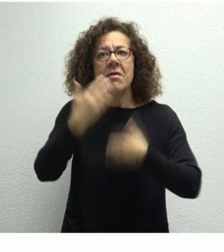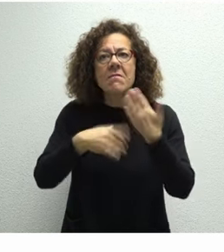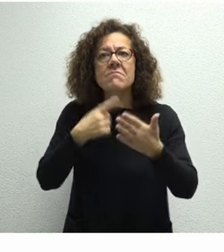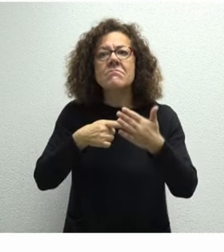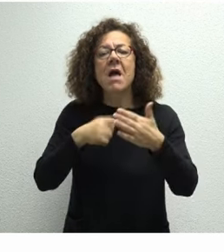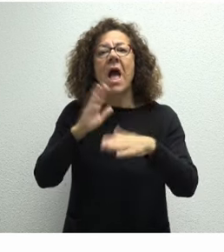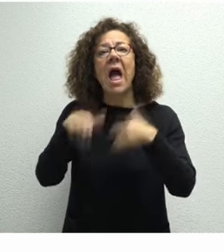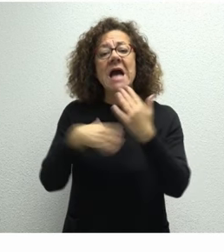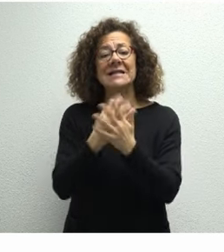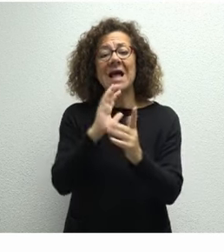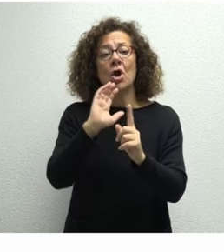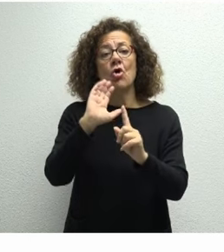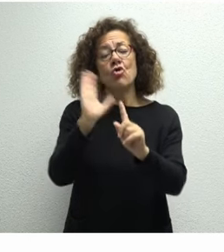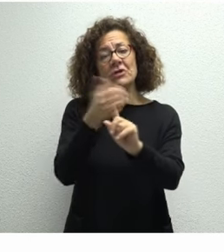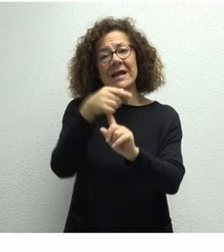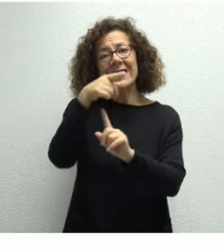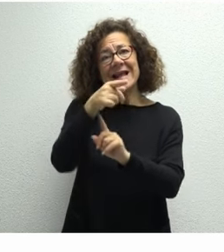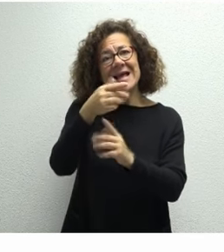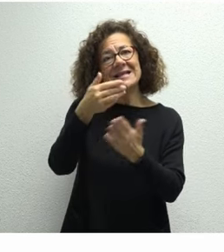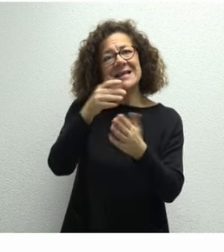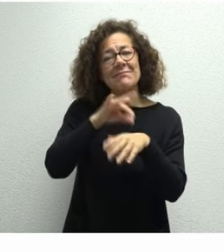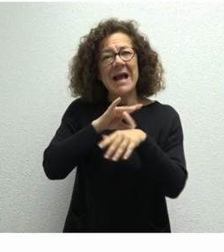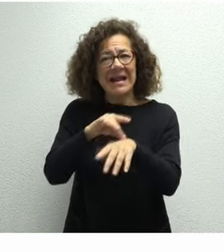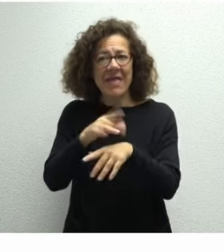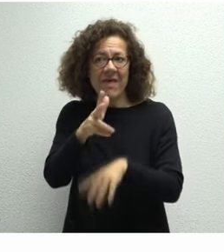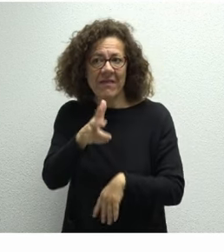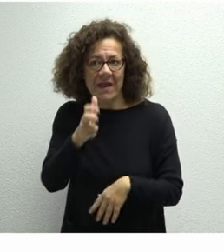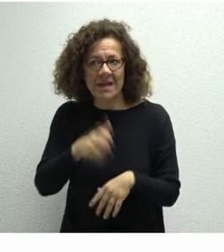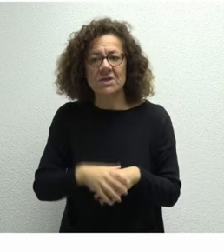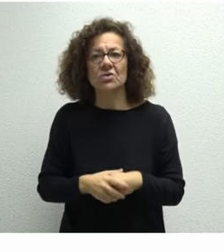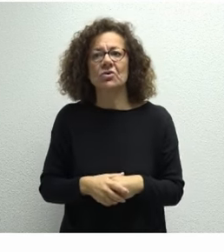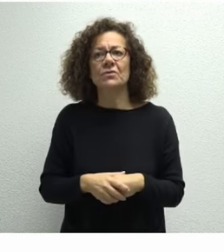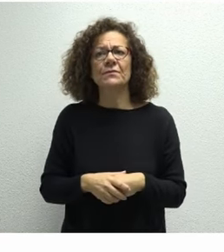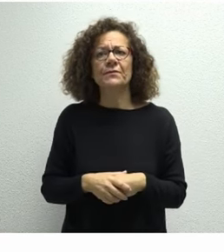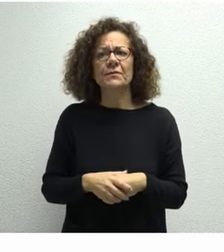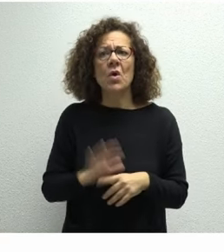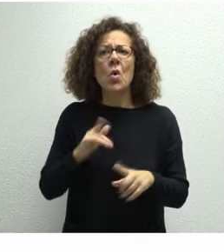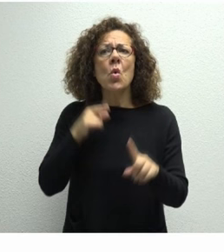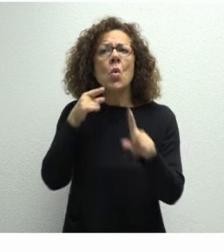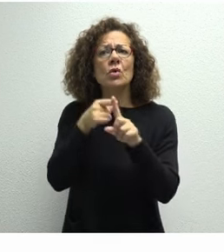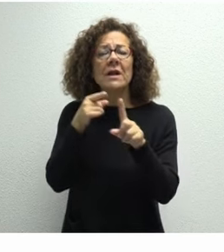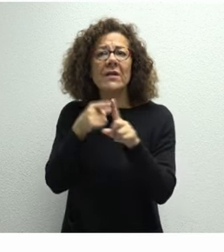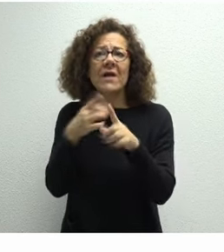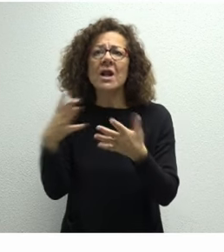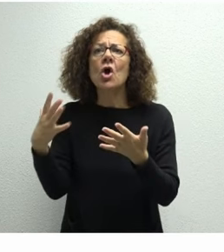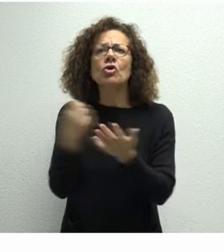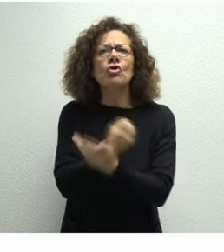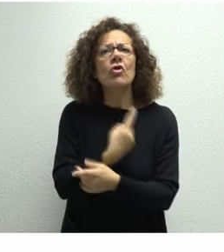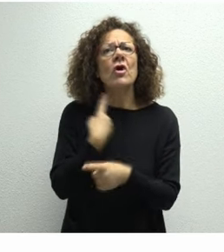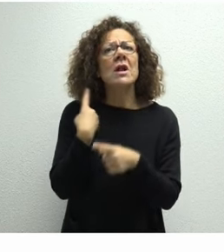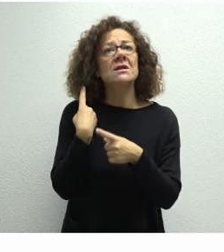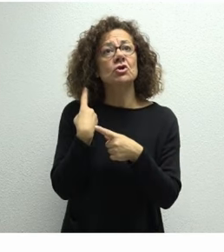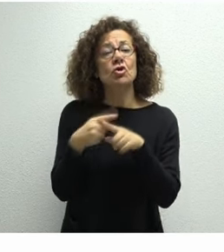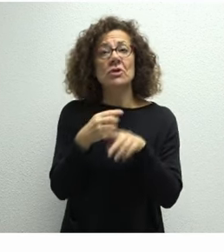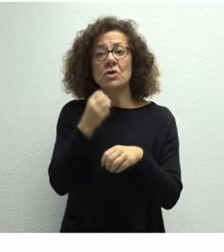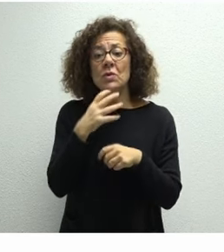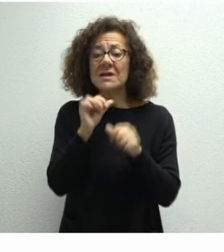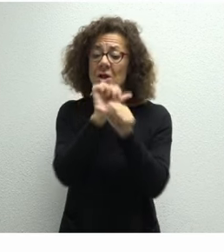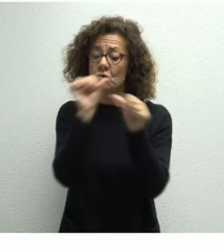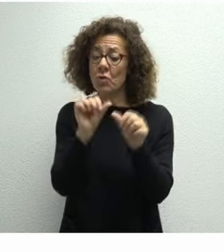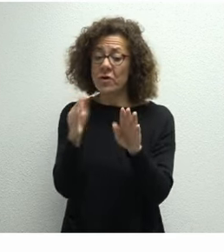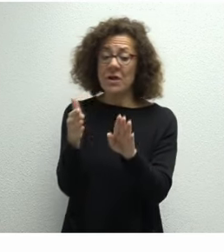modelo de derechos y a a digamos a utilizar todo lo bueno que tienen los modelos